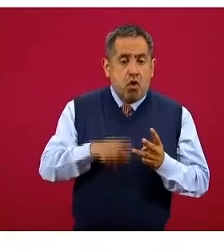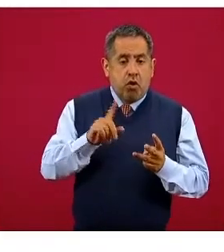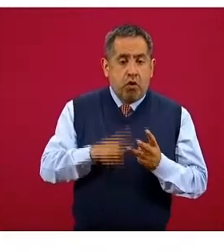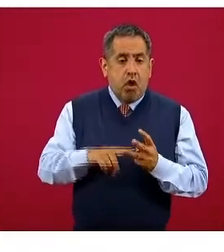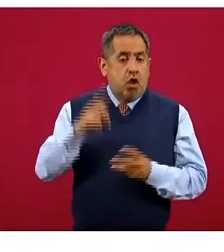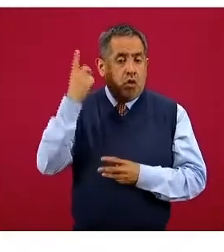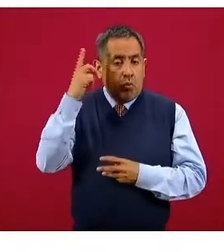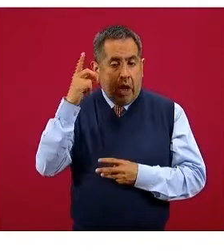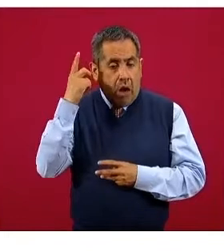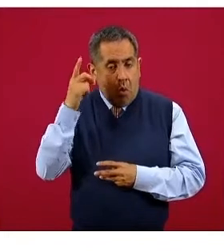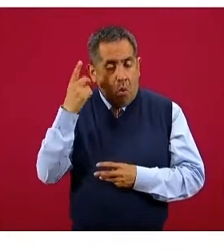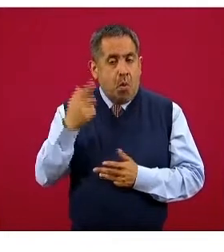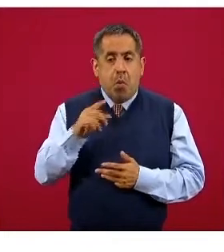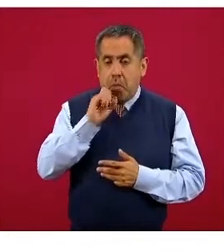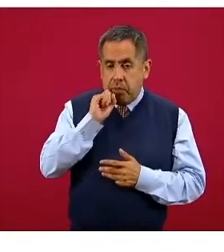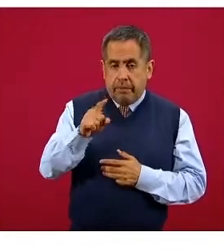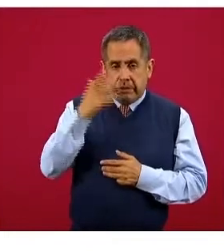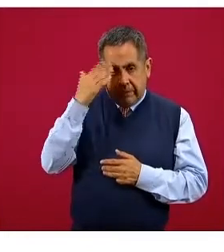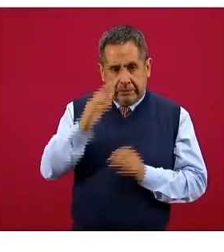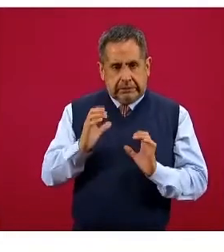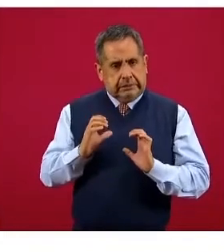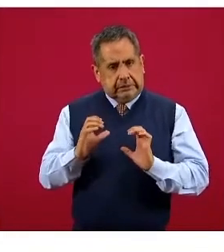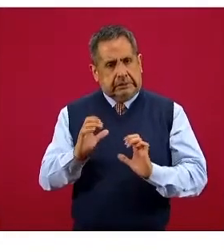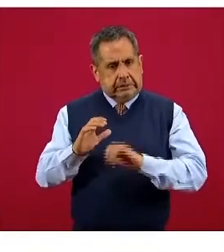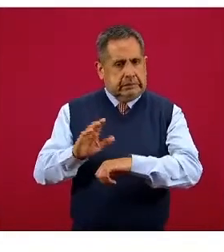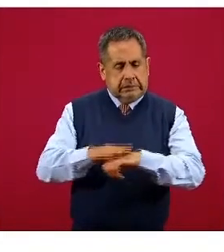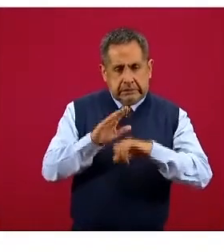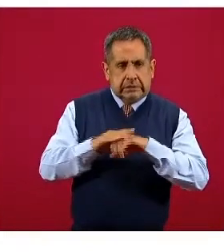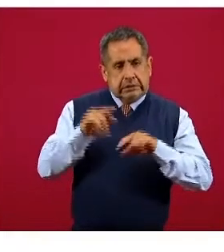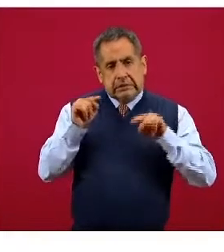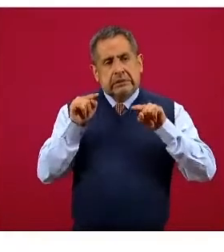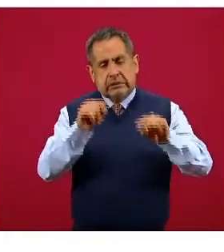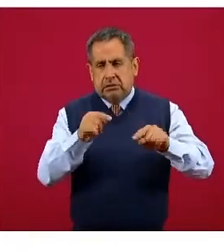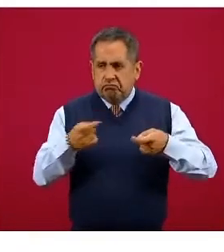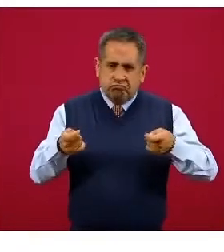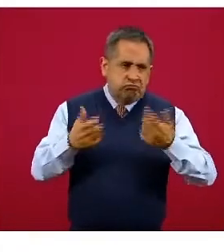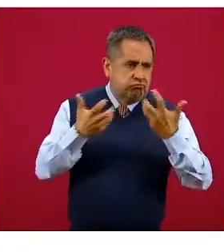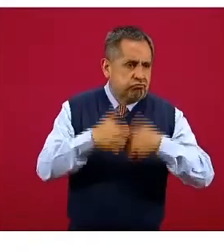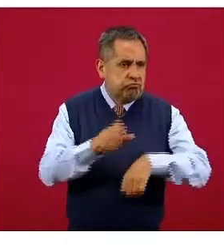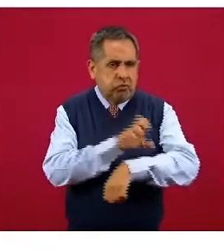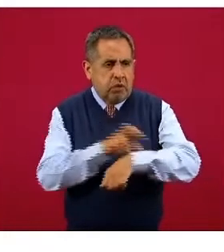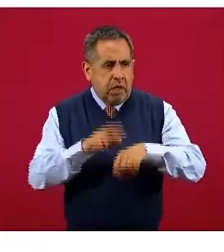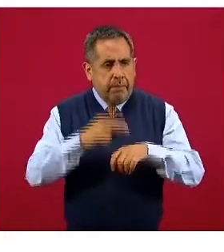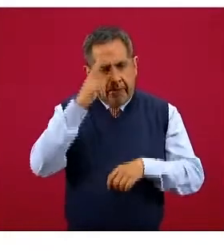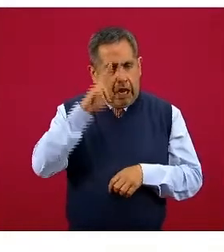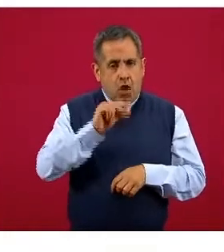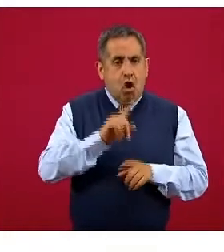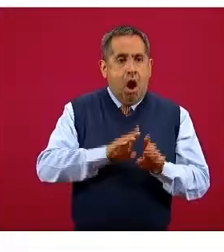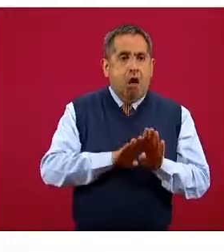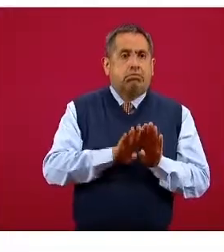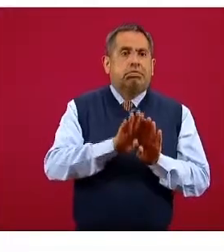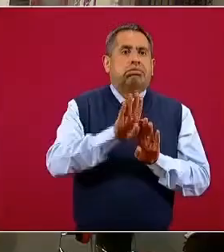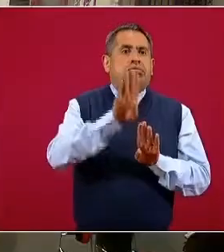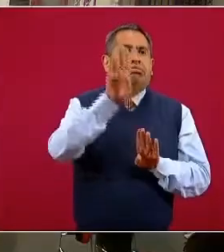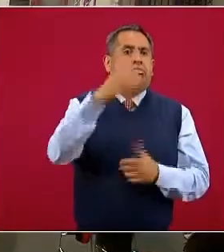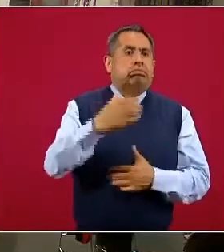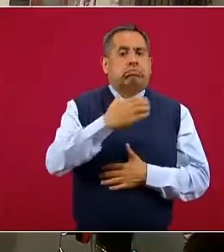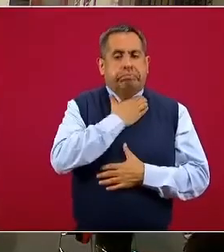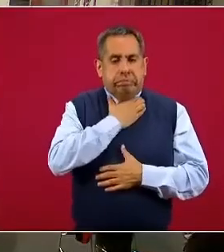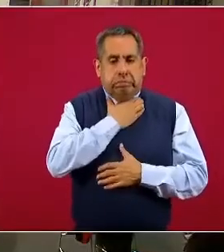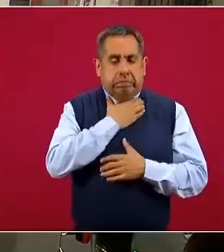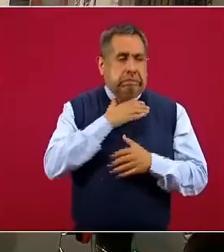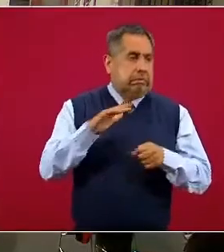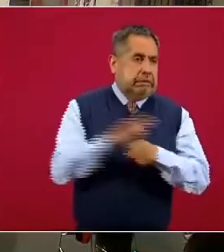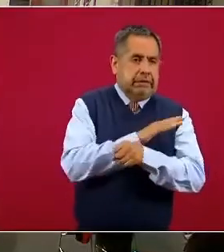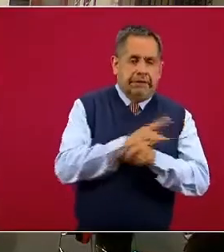y Durango, en donde entonces hay que también estar teniendo mucha actividad de coordinación para evitar que en su momento se dé la saturación.